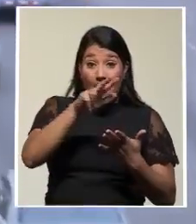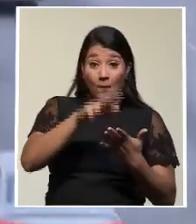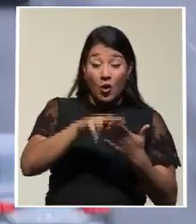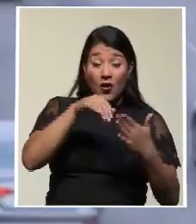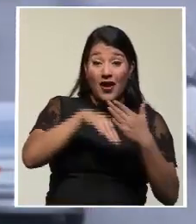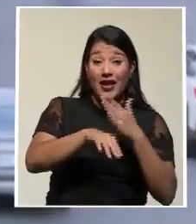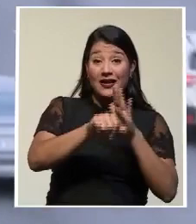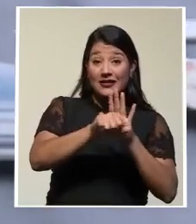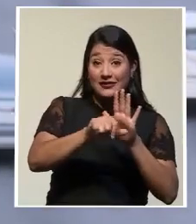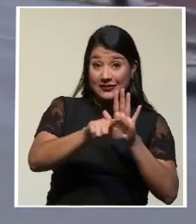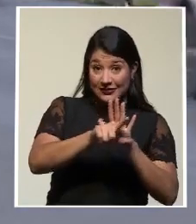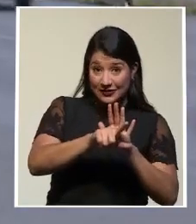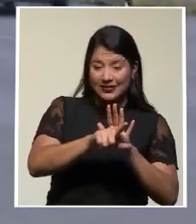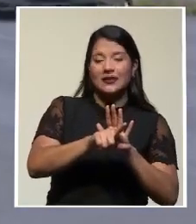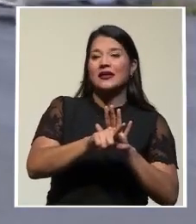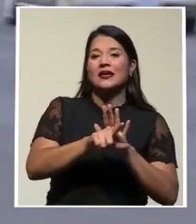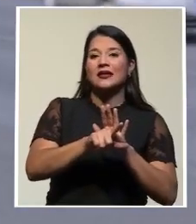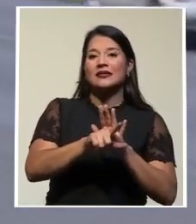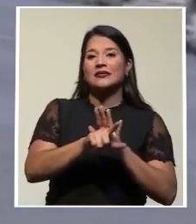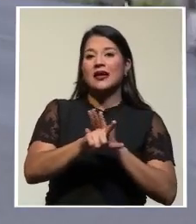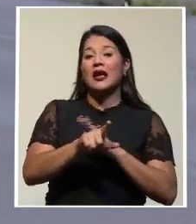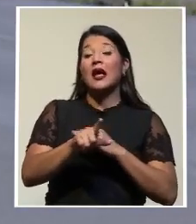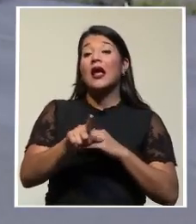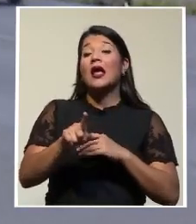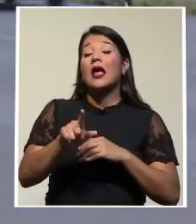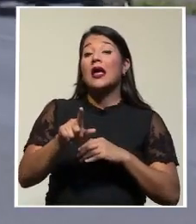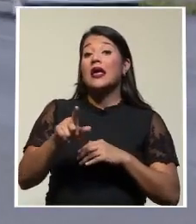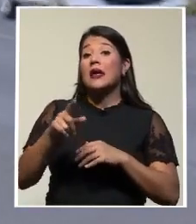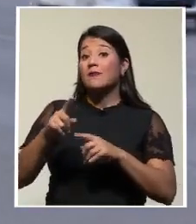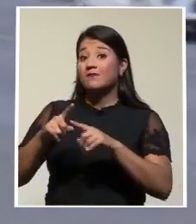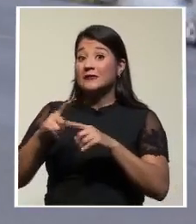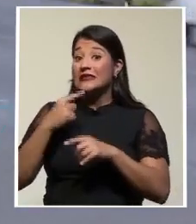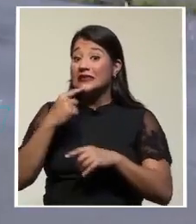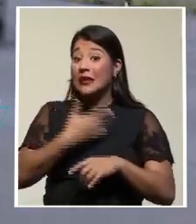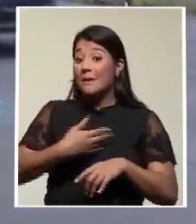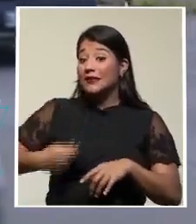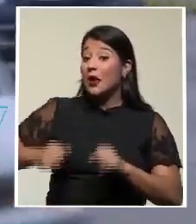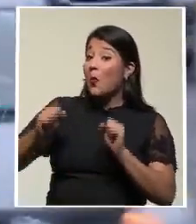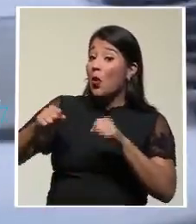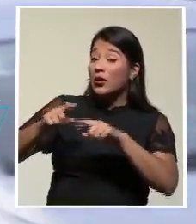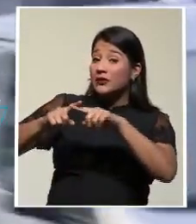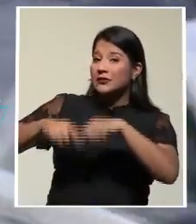Congreso, la diputada proponente de la iniciativa envió un mensaje al